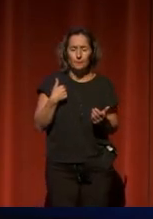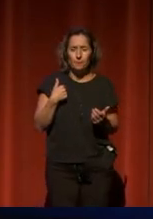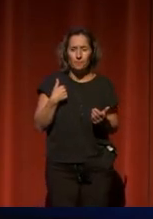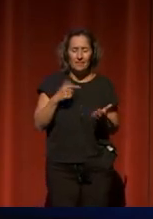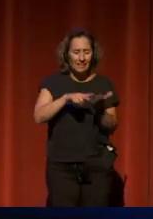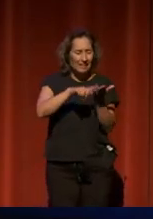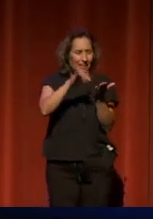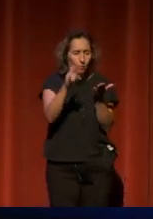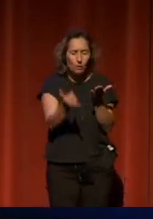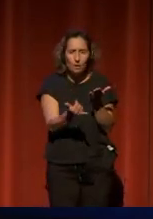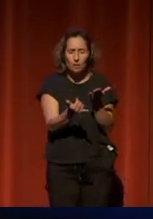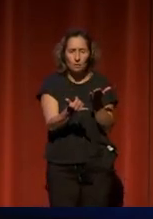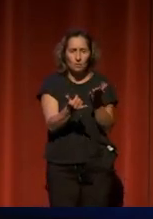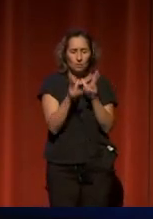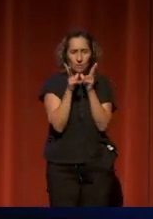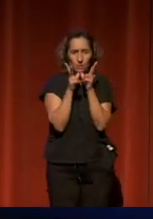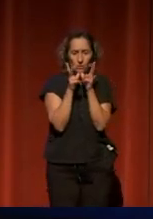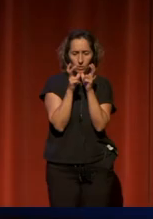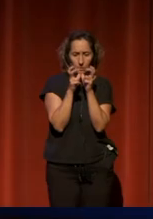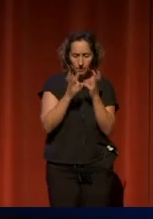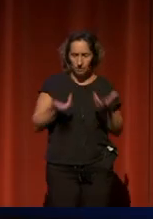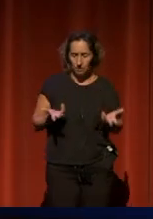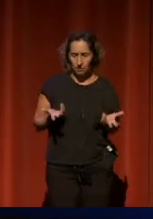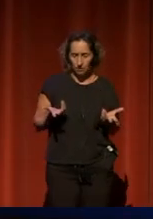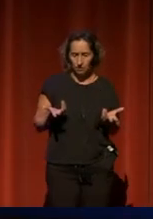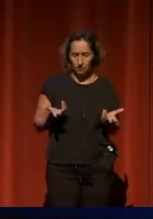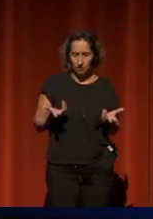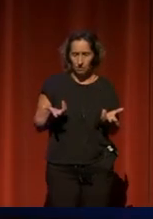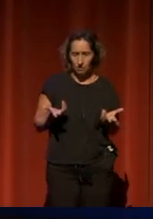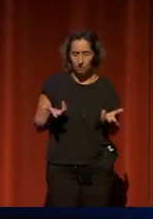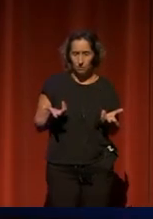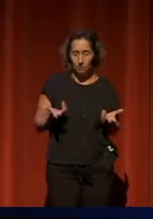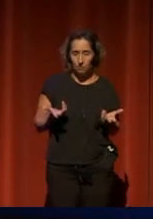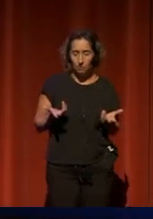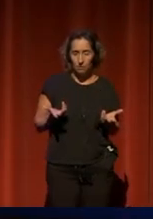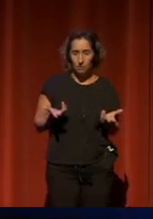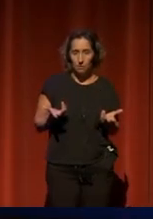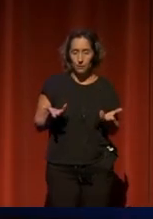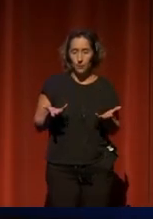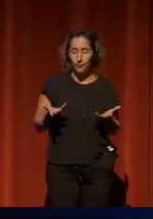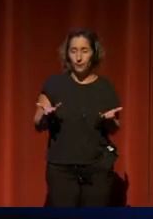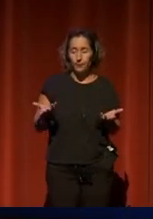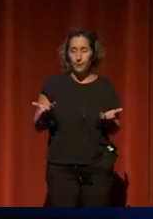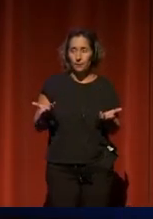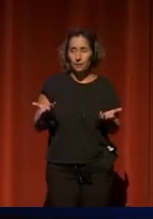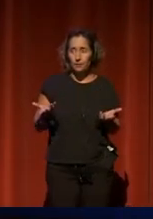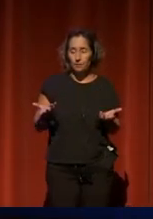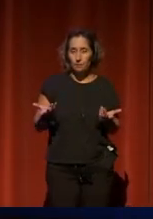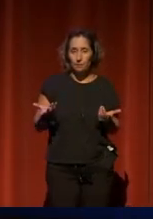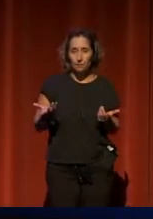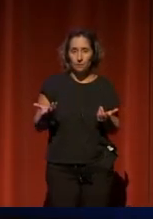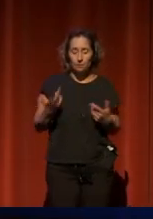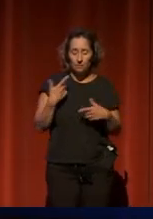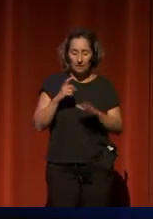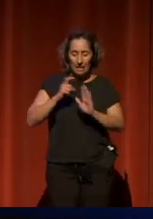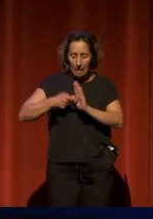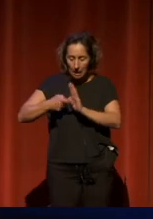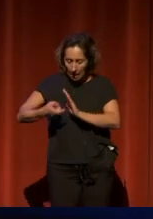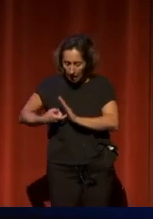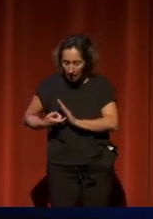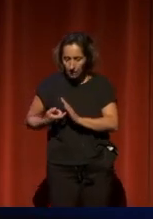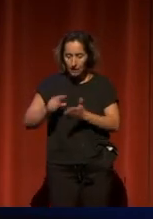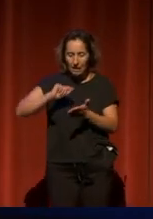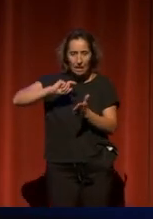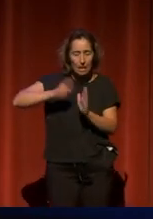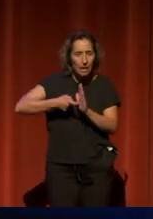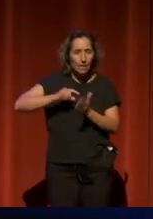un lenguaje espantoso en el fondo de la eh Bueno pues de de la legislación de la ley de